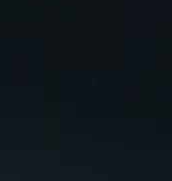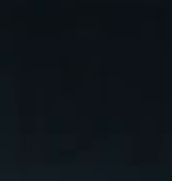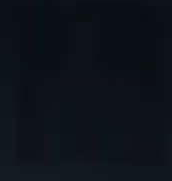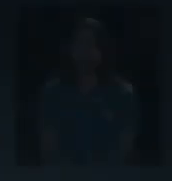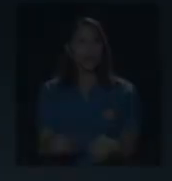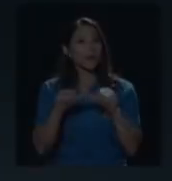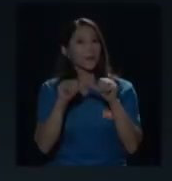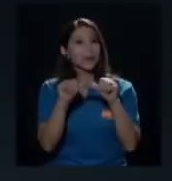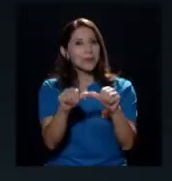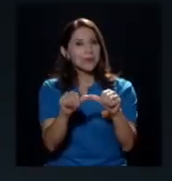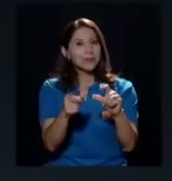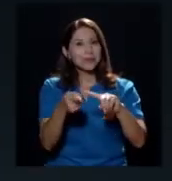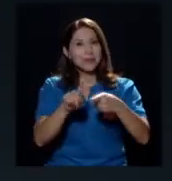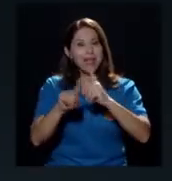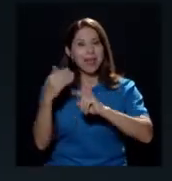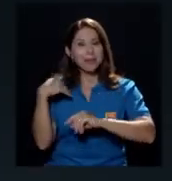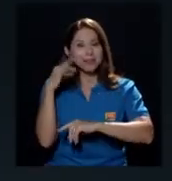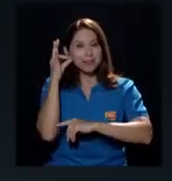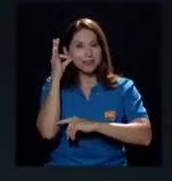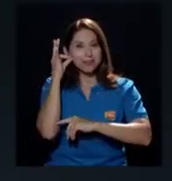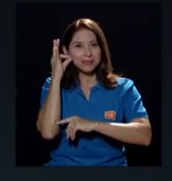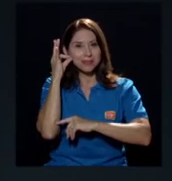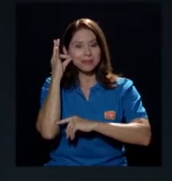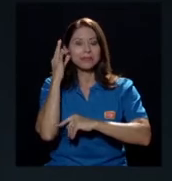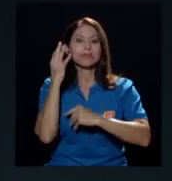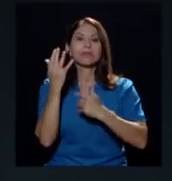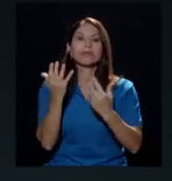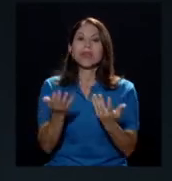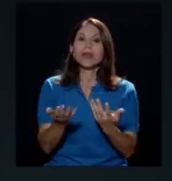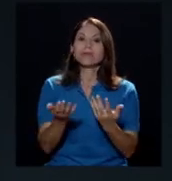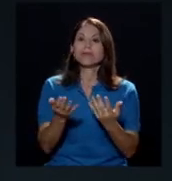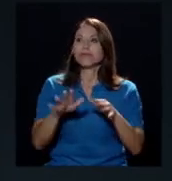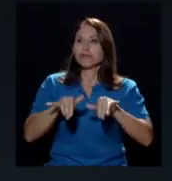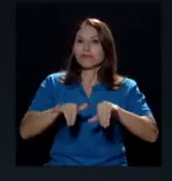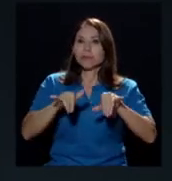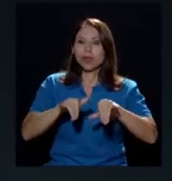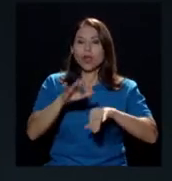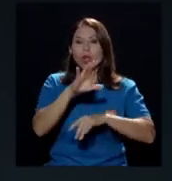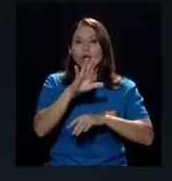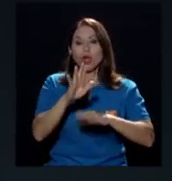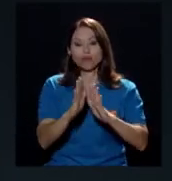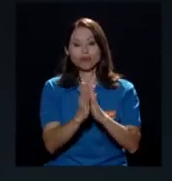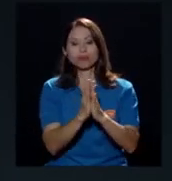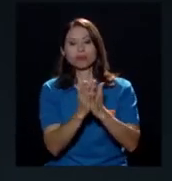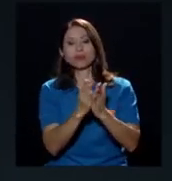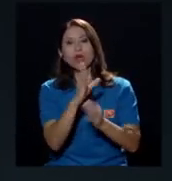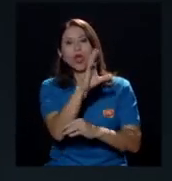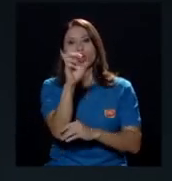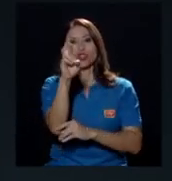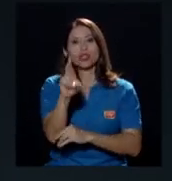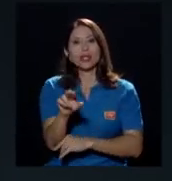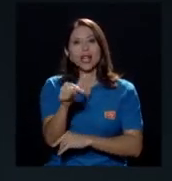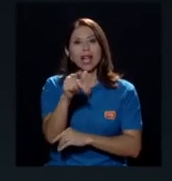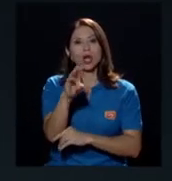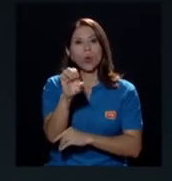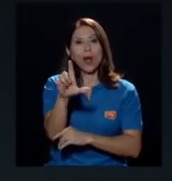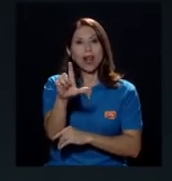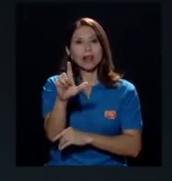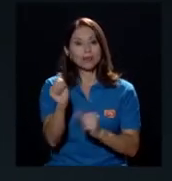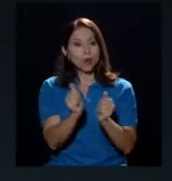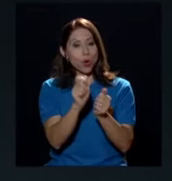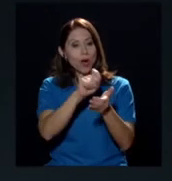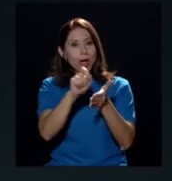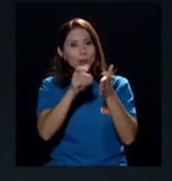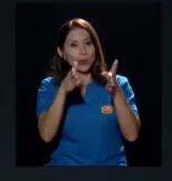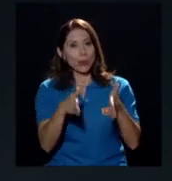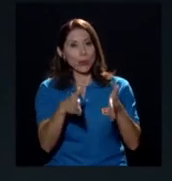continuamos amigas amigos sobre costa rica global con su autor el profesor